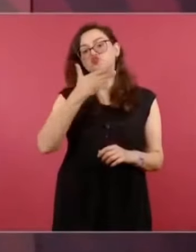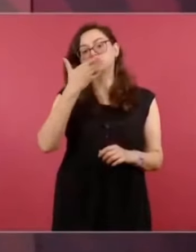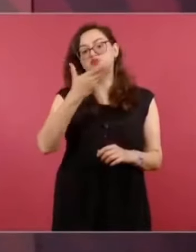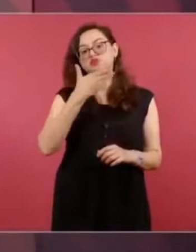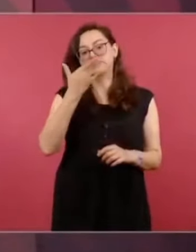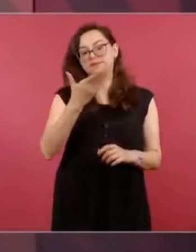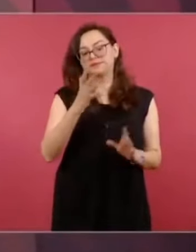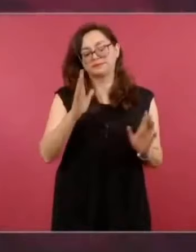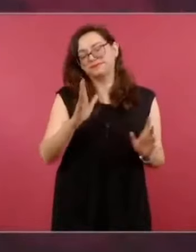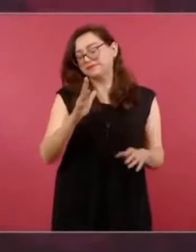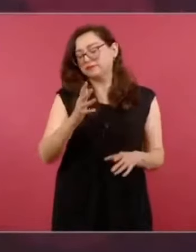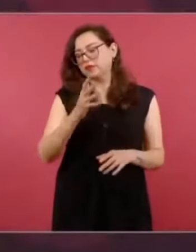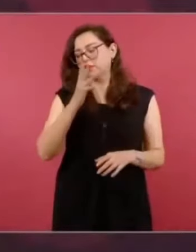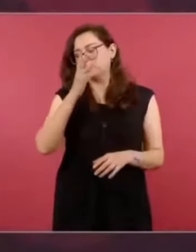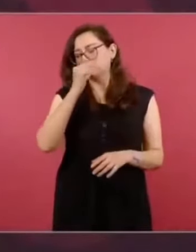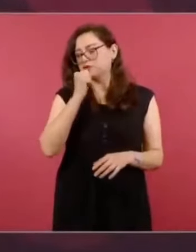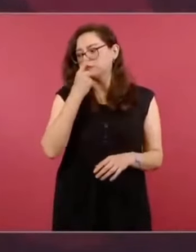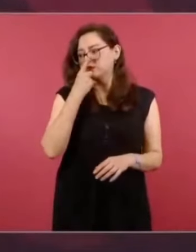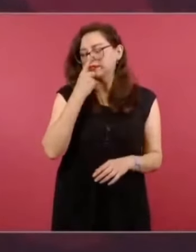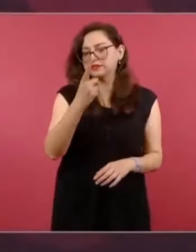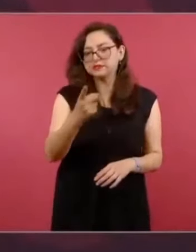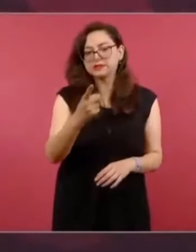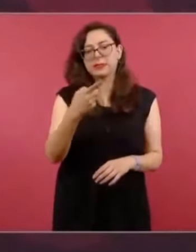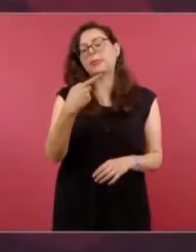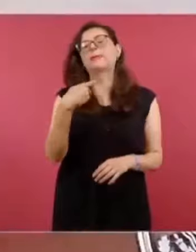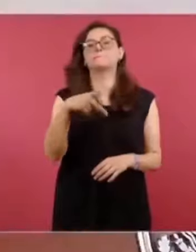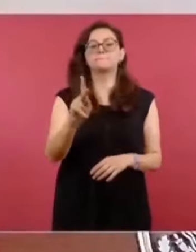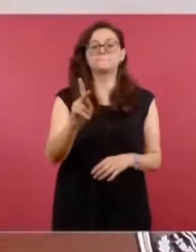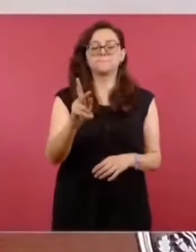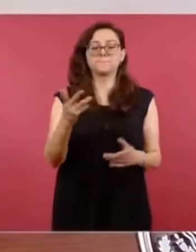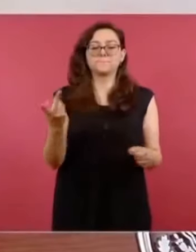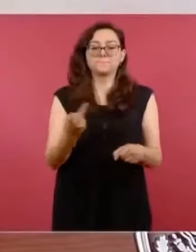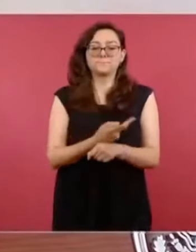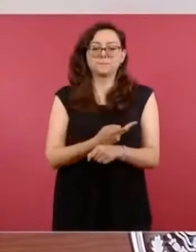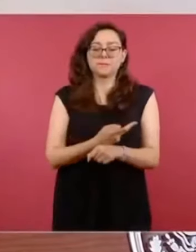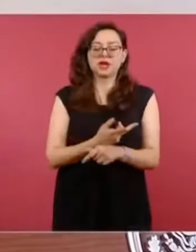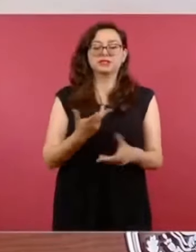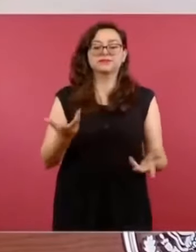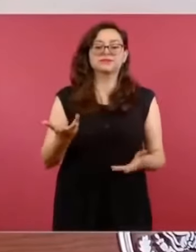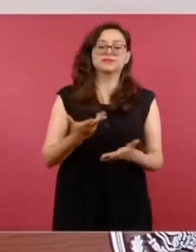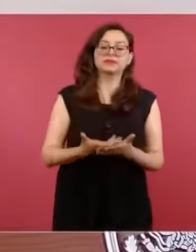la época de un dictador de